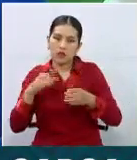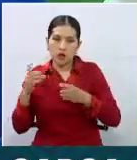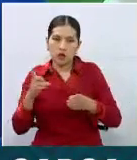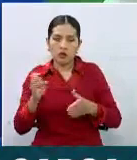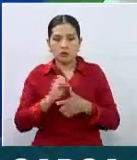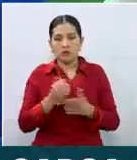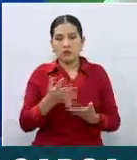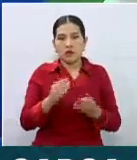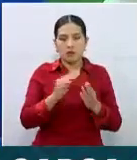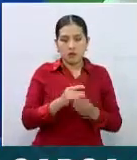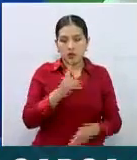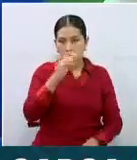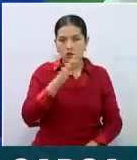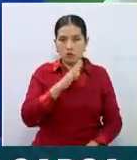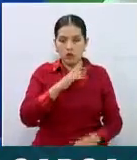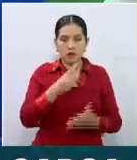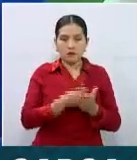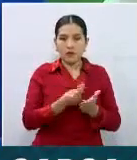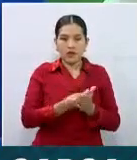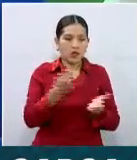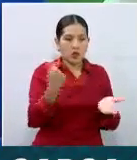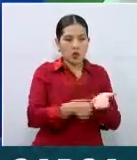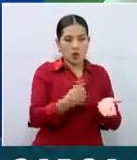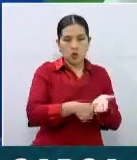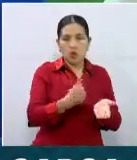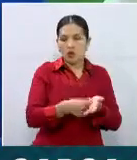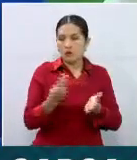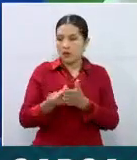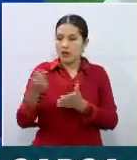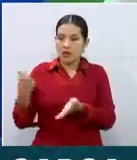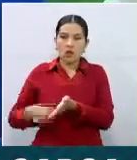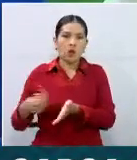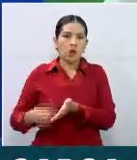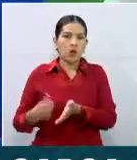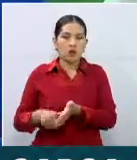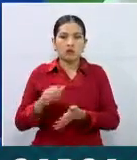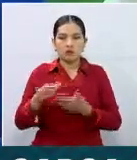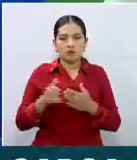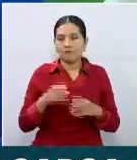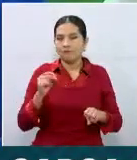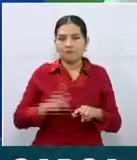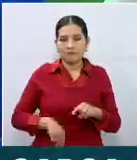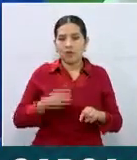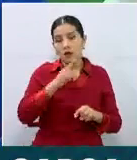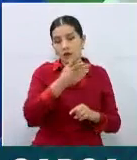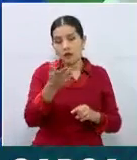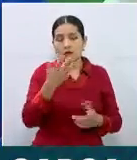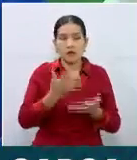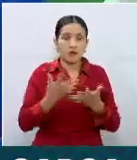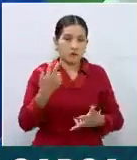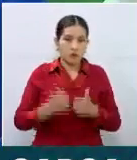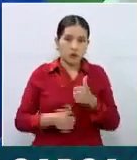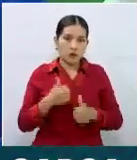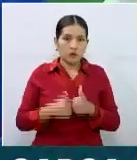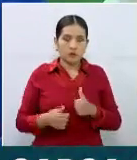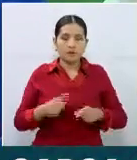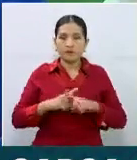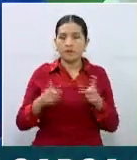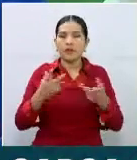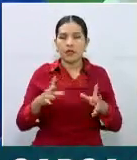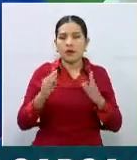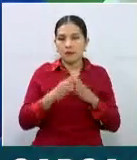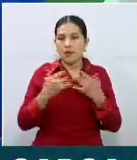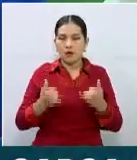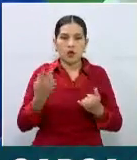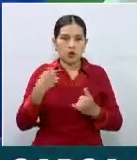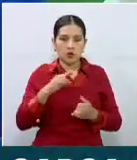contador, etcétera, etcétera. Son ellos los que seguramente se han visto perjudicados, pero estamos con la